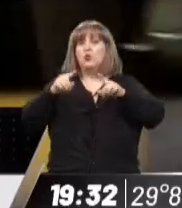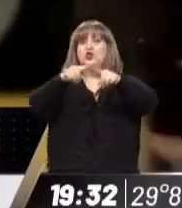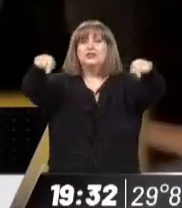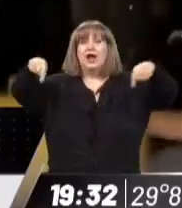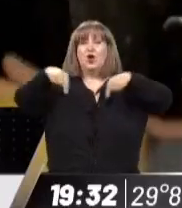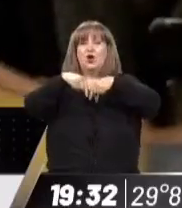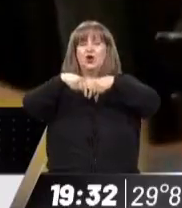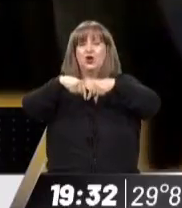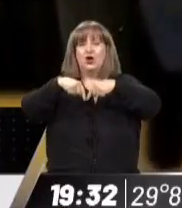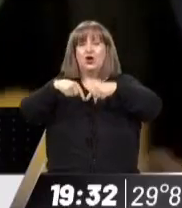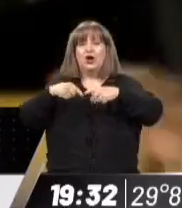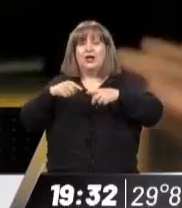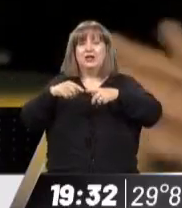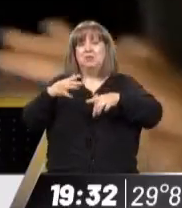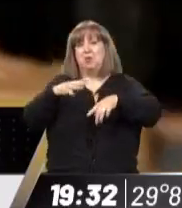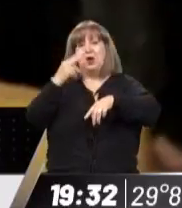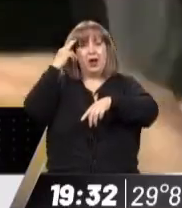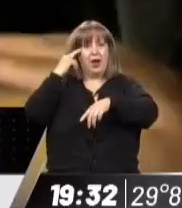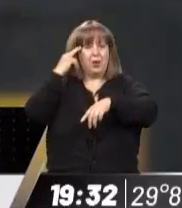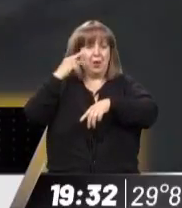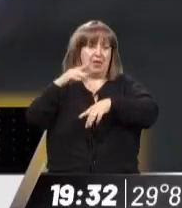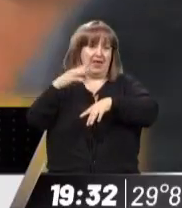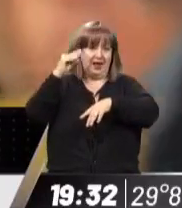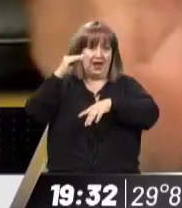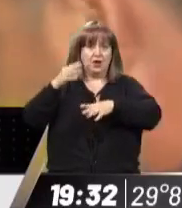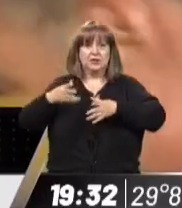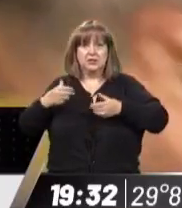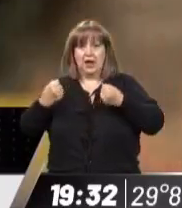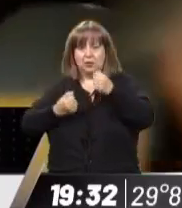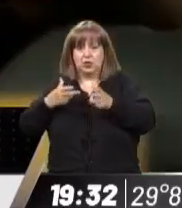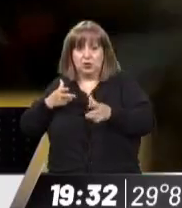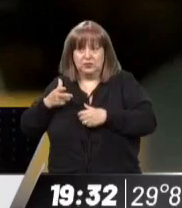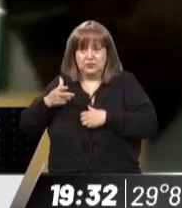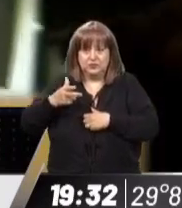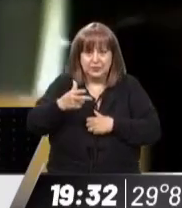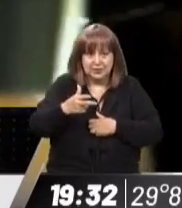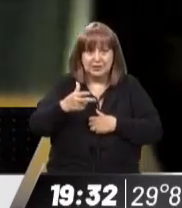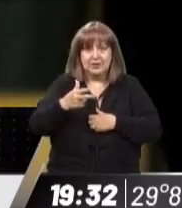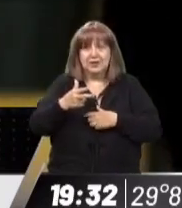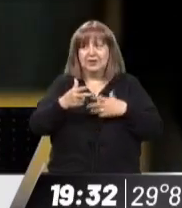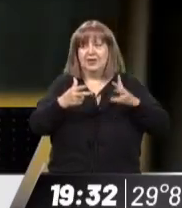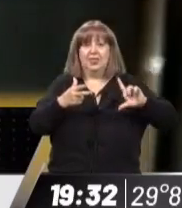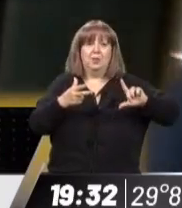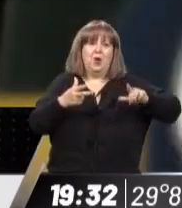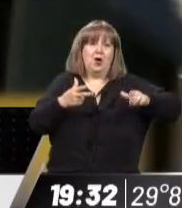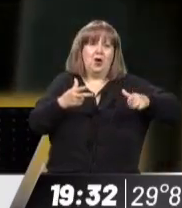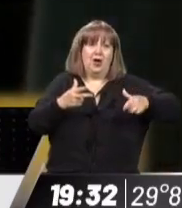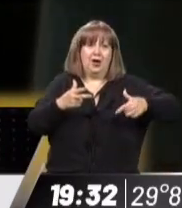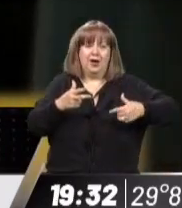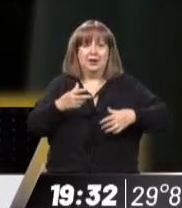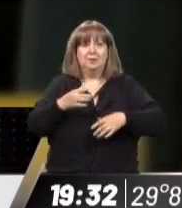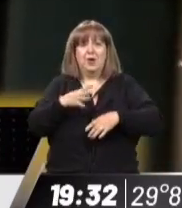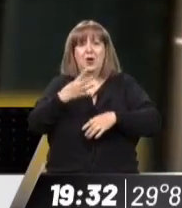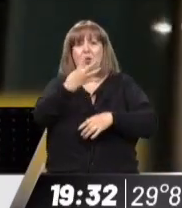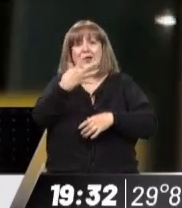llegó un minuto antes de las 21, pero creo que estuvo como 45 minutos para poder entrar. Y la chica de